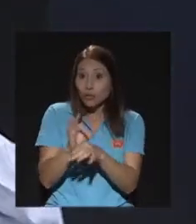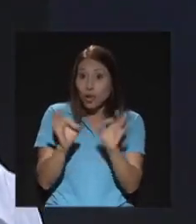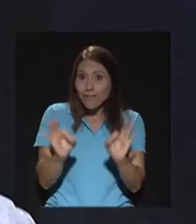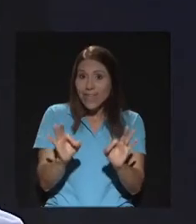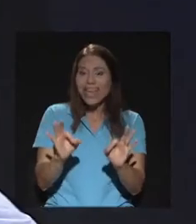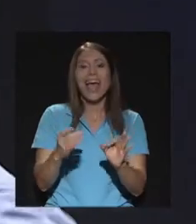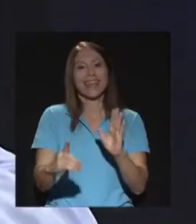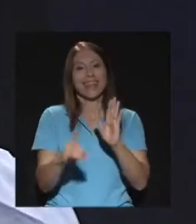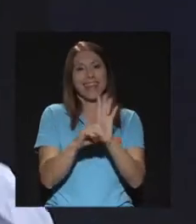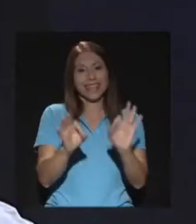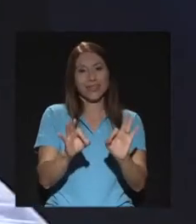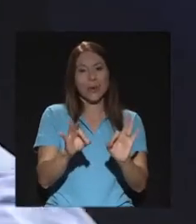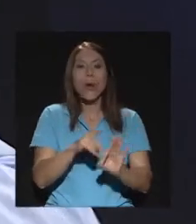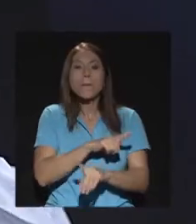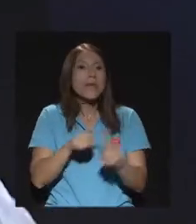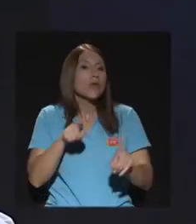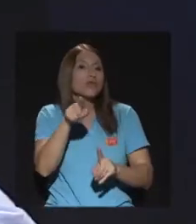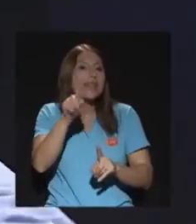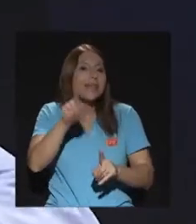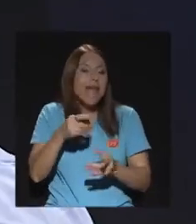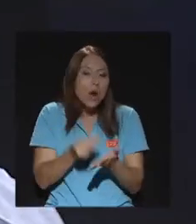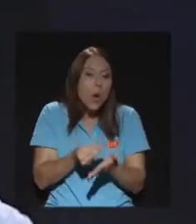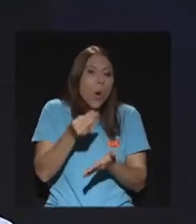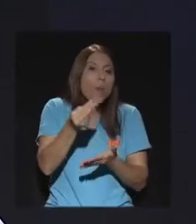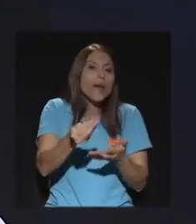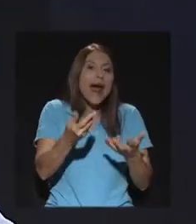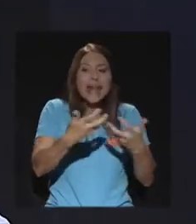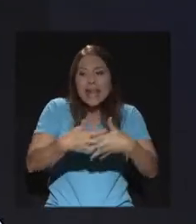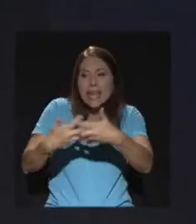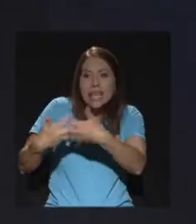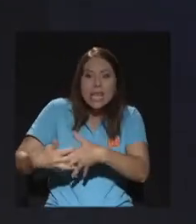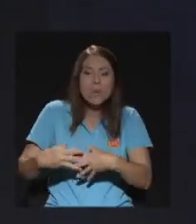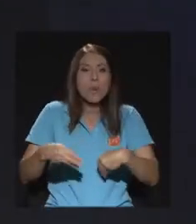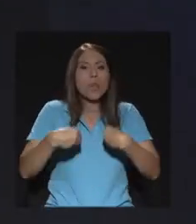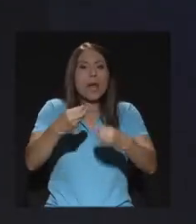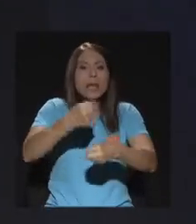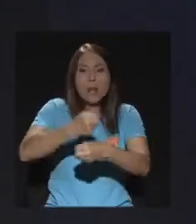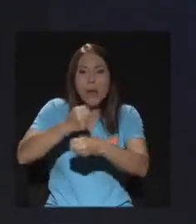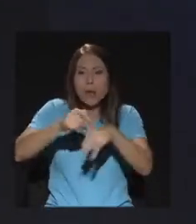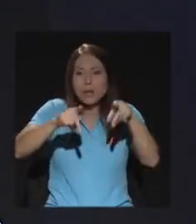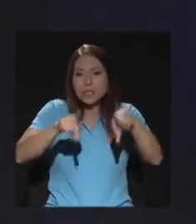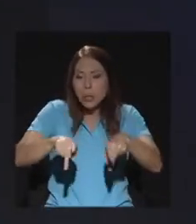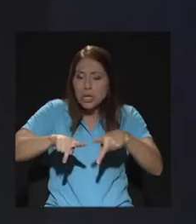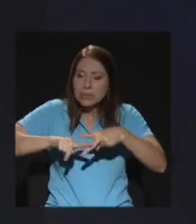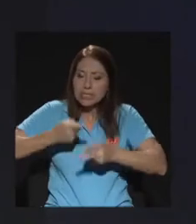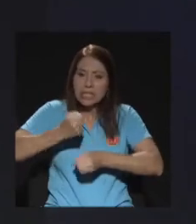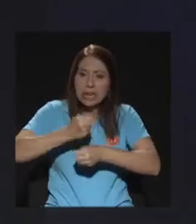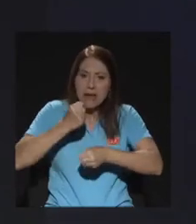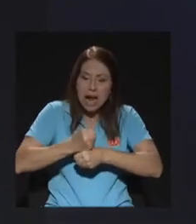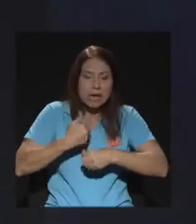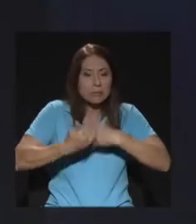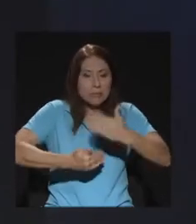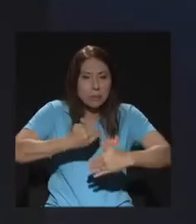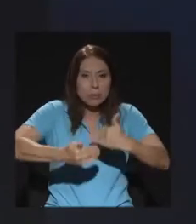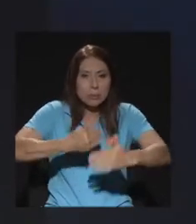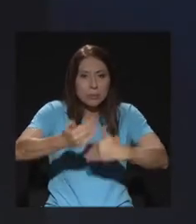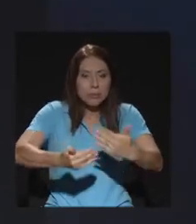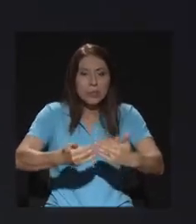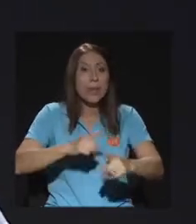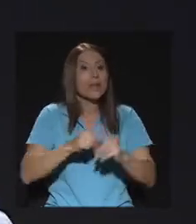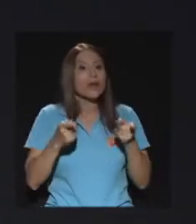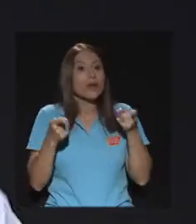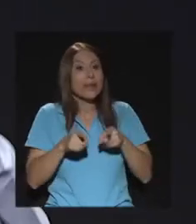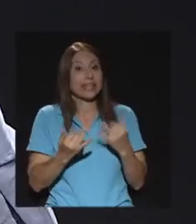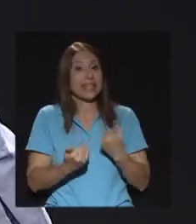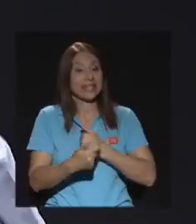tenía que comprar equipo, invertir, dar empleo, entrar en producción. Okay. Entonces, lo que pasa es que en este momento